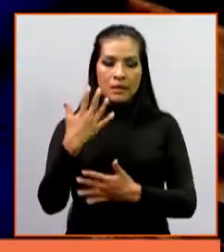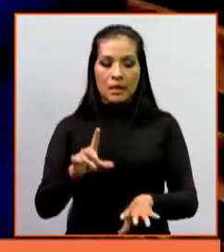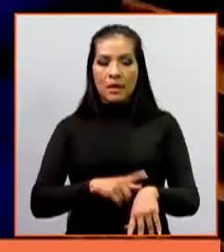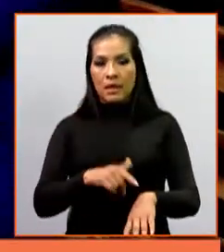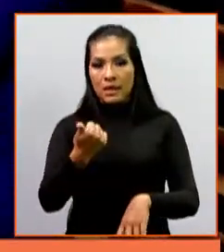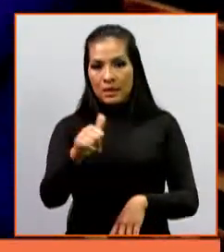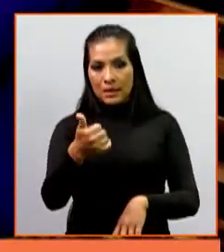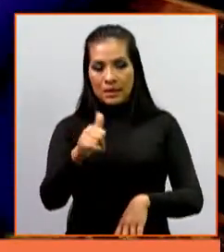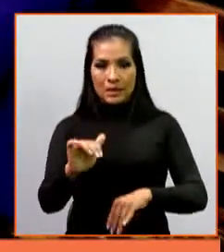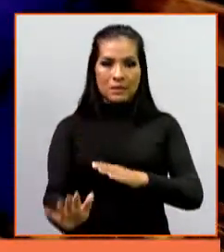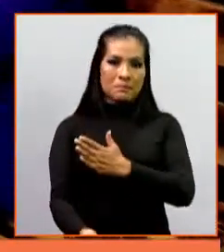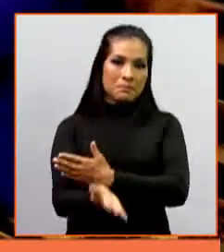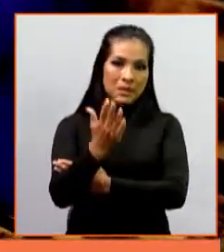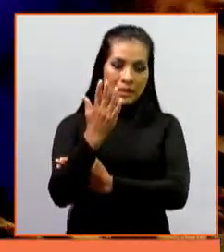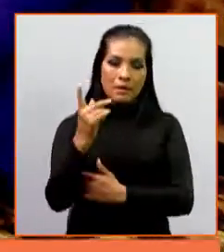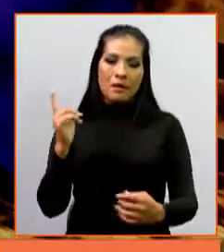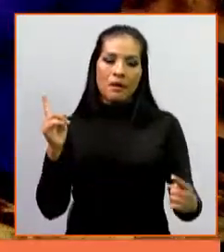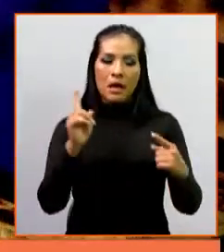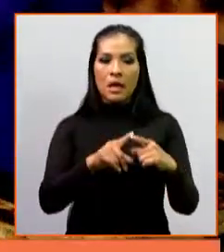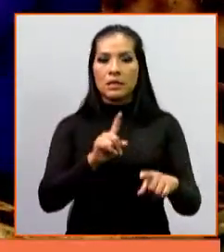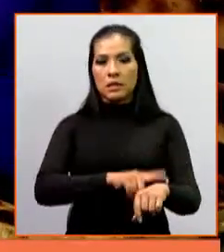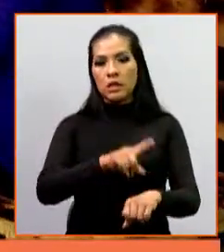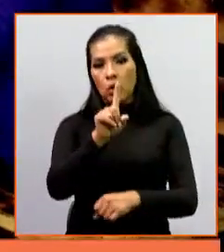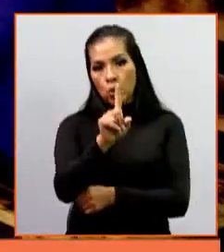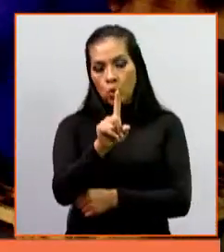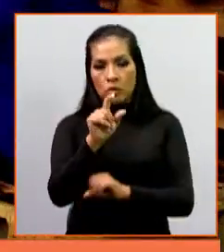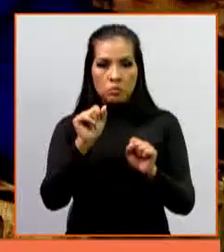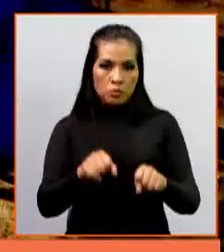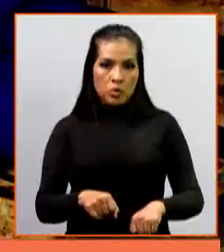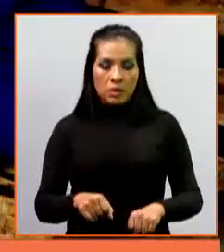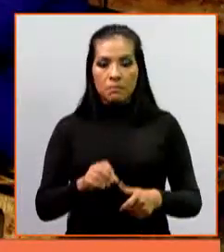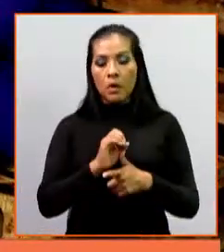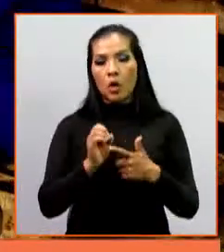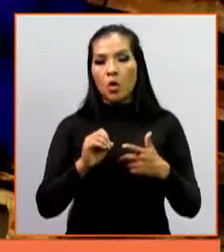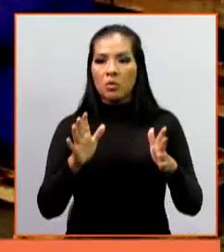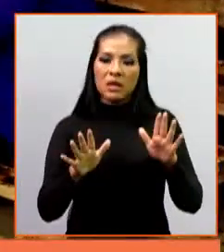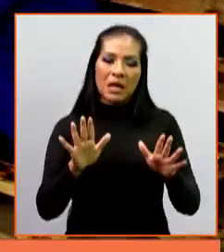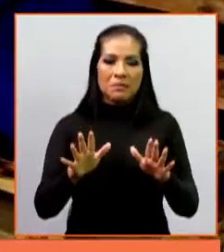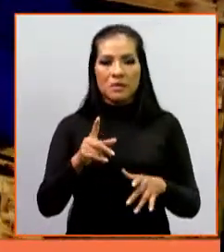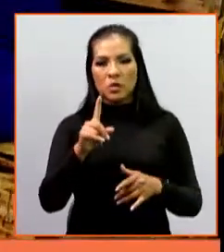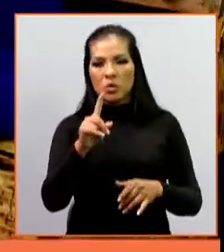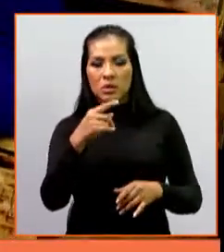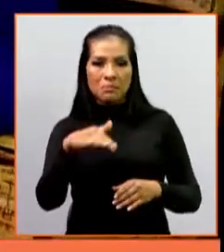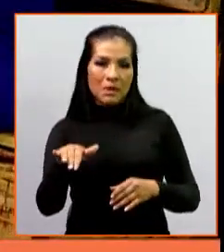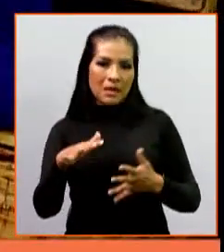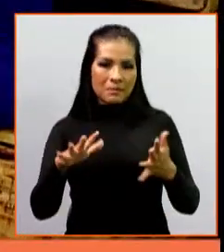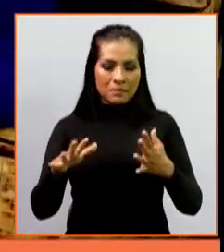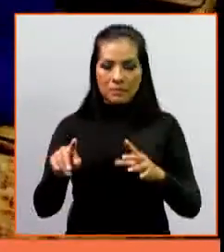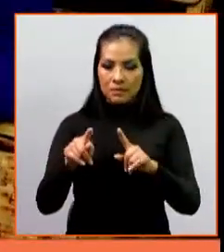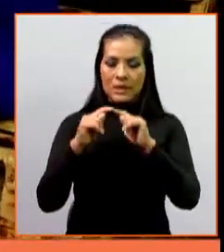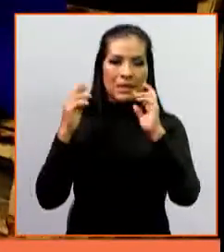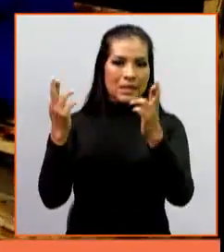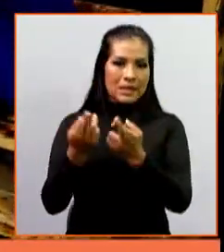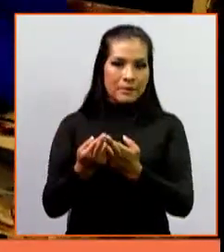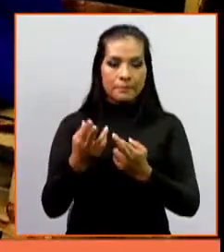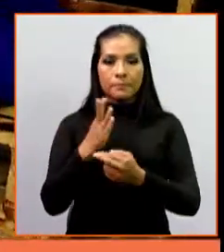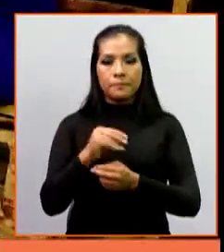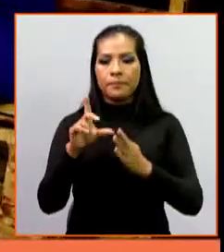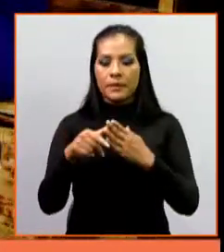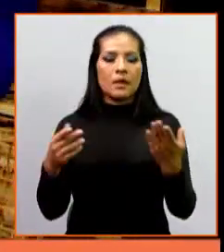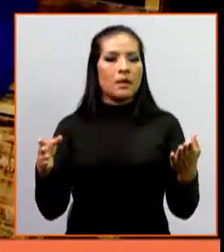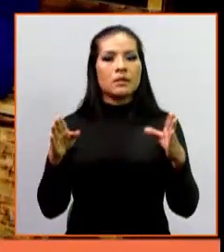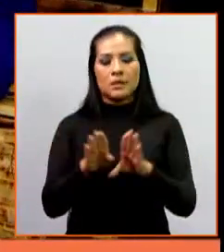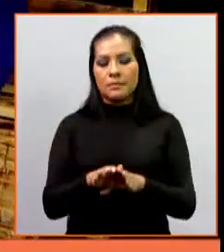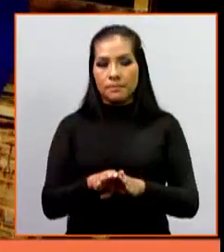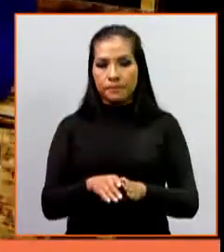la mañana, nos quedamos hasta la 1, puede extenderse un poquito más si nos falta algo para el taller y ahí cerramos,